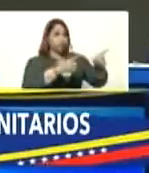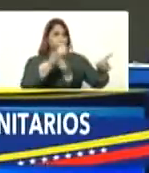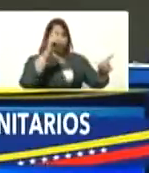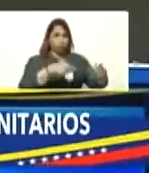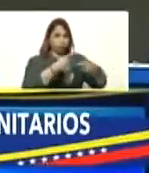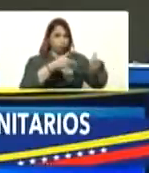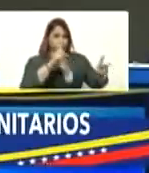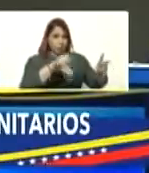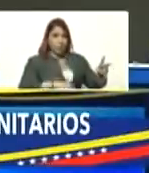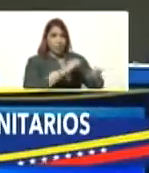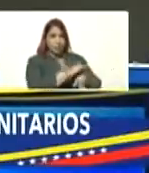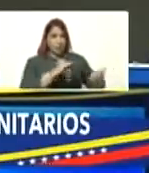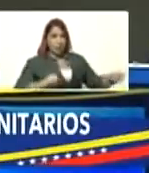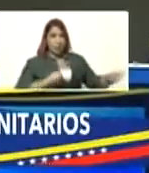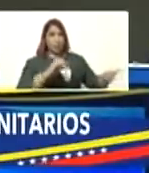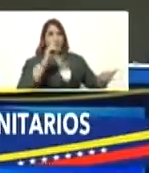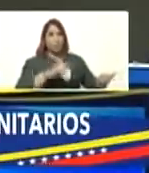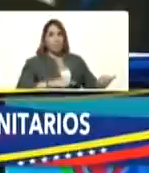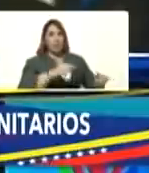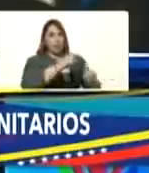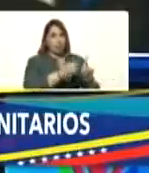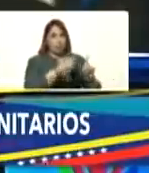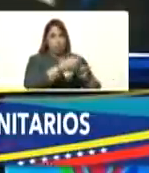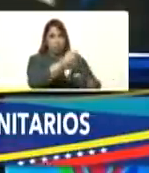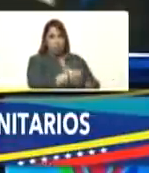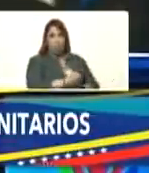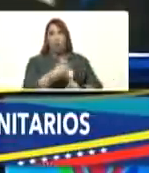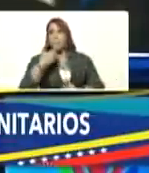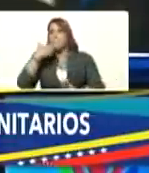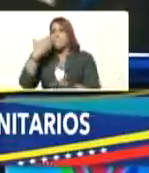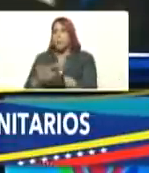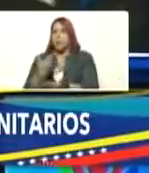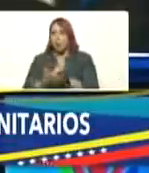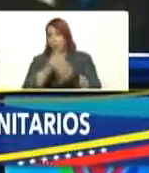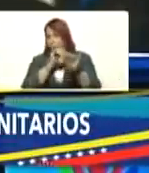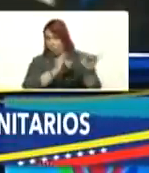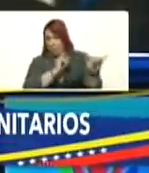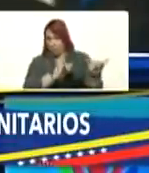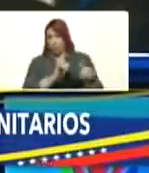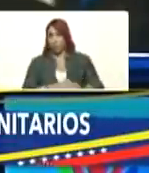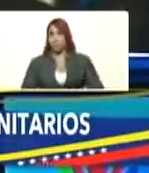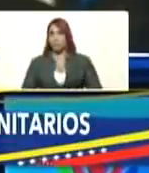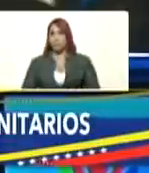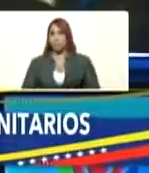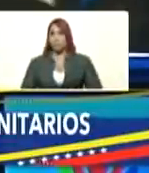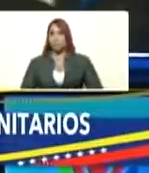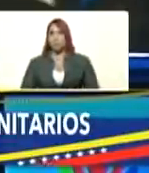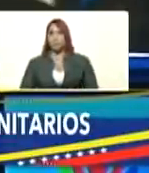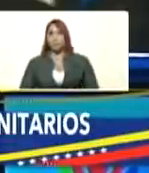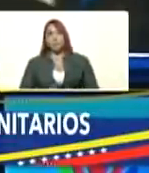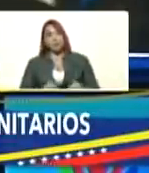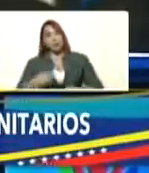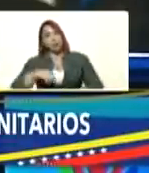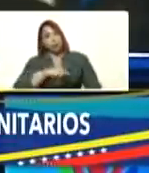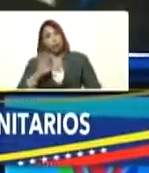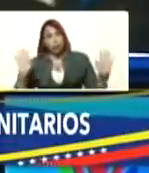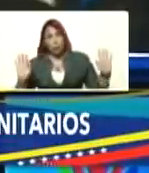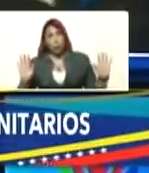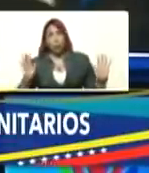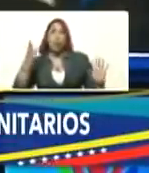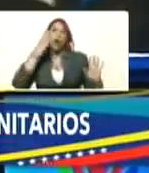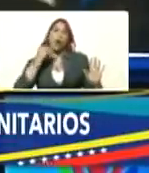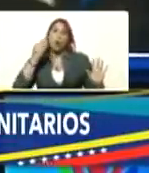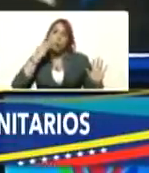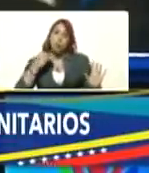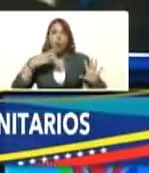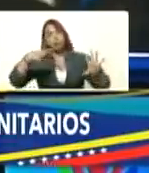de construir el dique toma de Camurí Grande. Bueno, él me está proponiendo una cifra gorda, pero como nosotros estamos acostumbrados